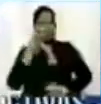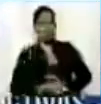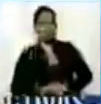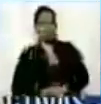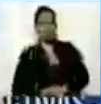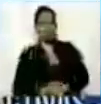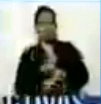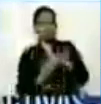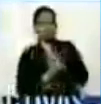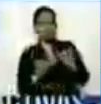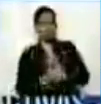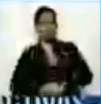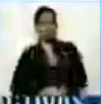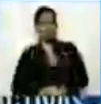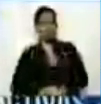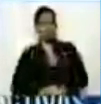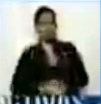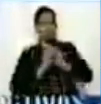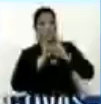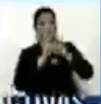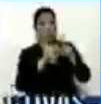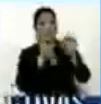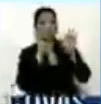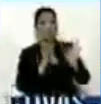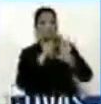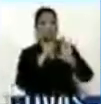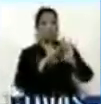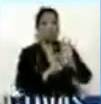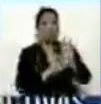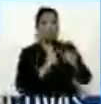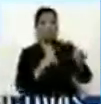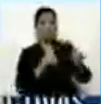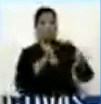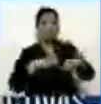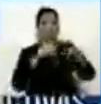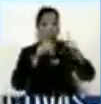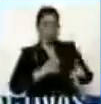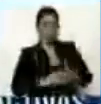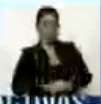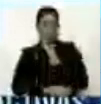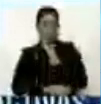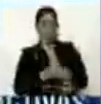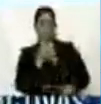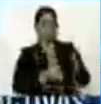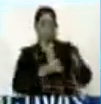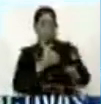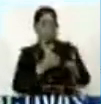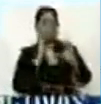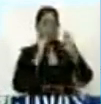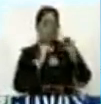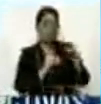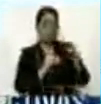que se revisen allá, se analicen allá, eso no tiene ningún sentido. En un país con 30, bueno, ahora 25, no sé,